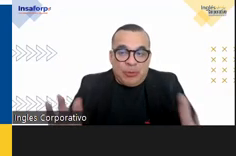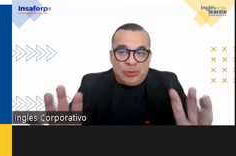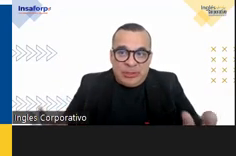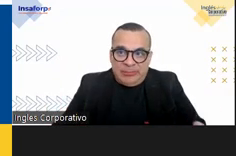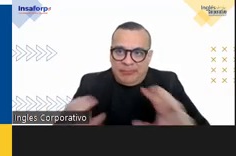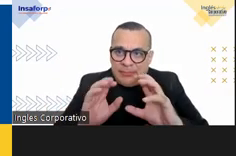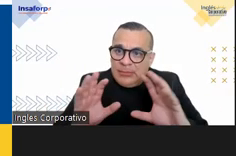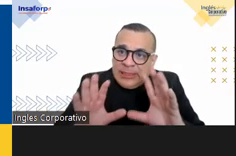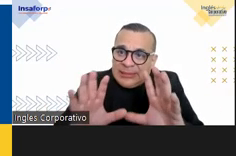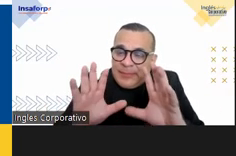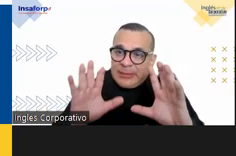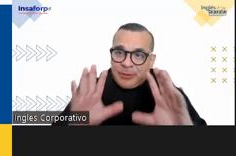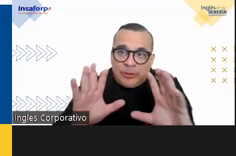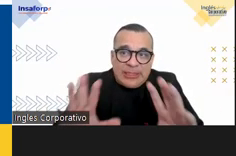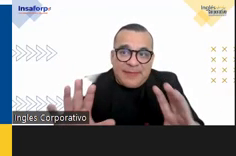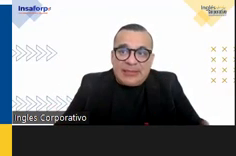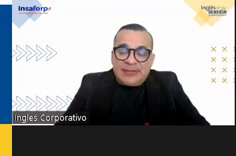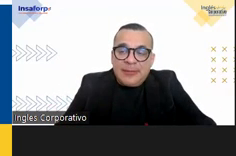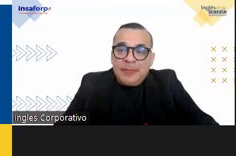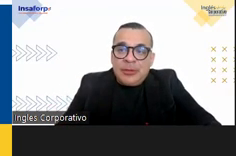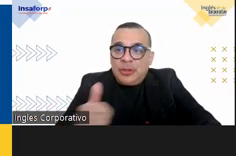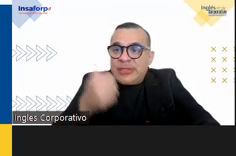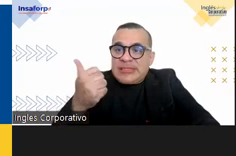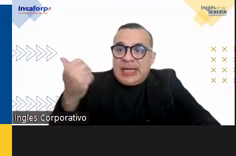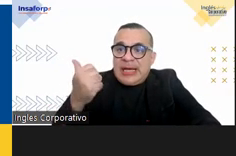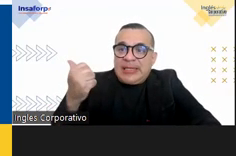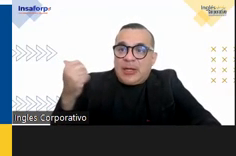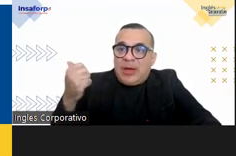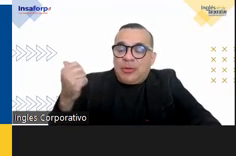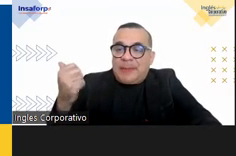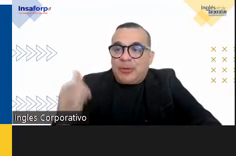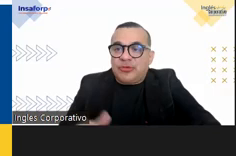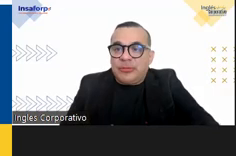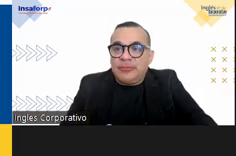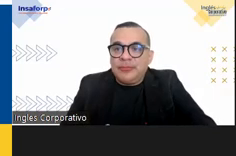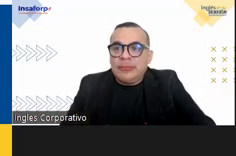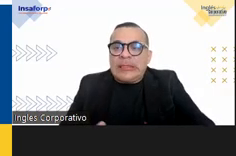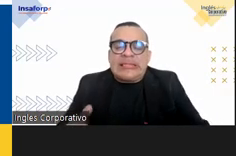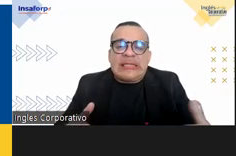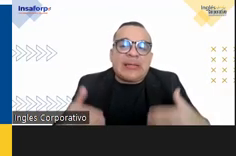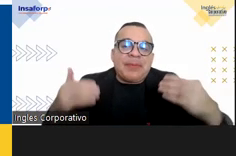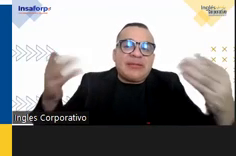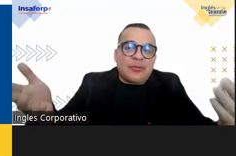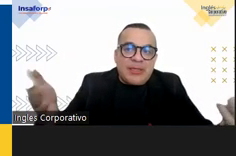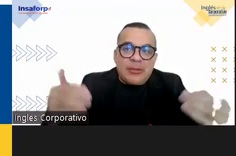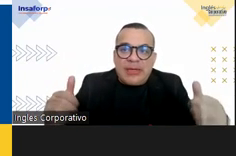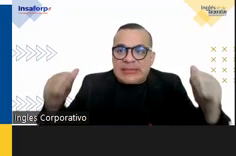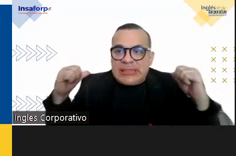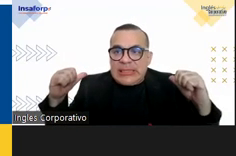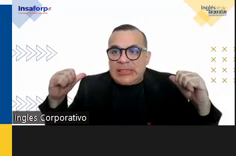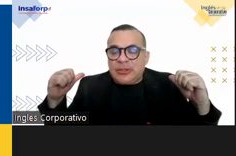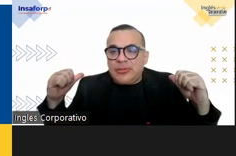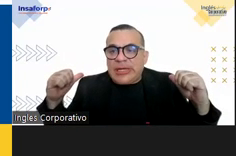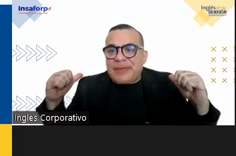el impulso directamente, perdón, de ventas no está adecuado a la producción. Y si de repente estoy vendiendo